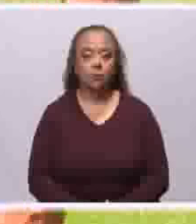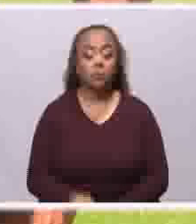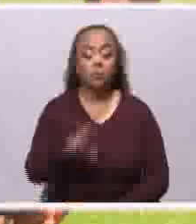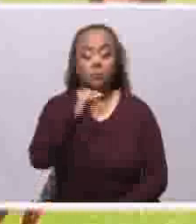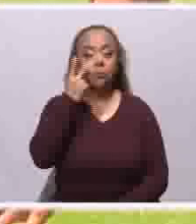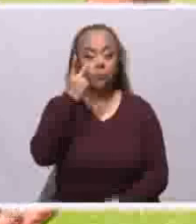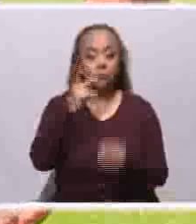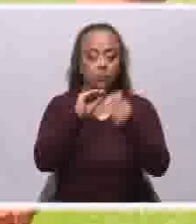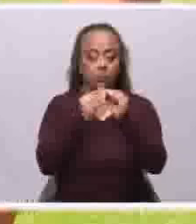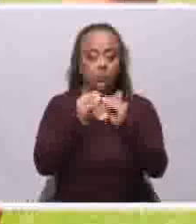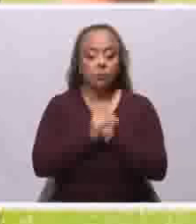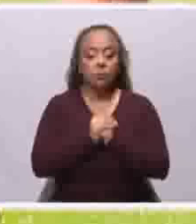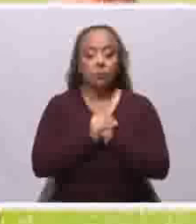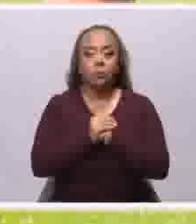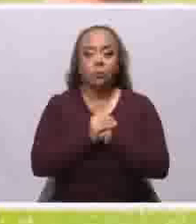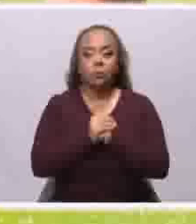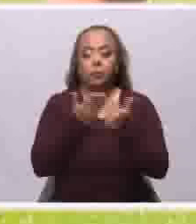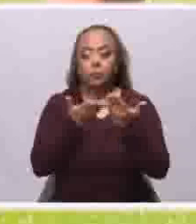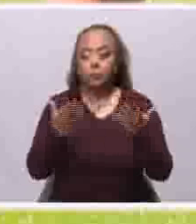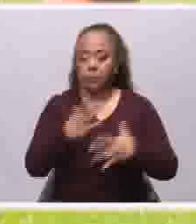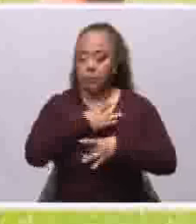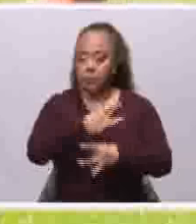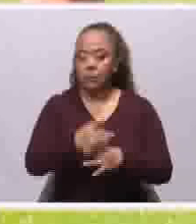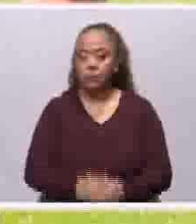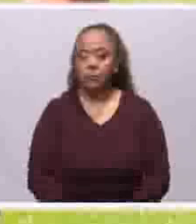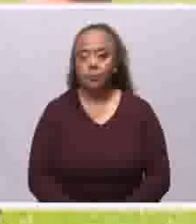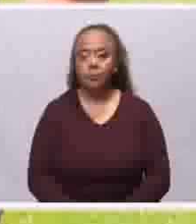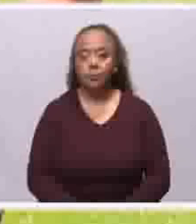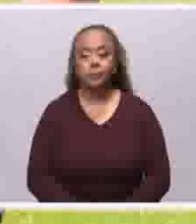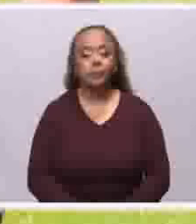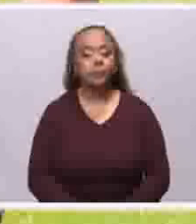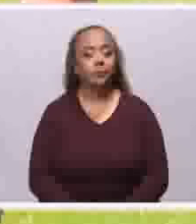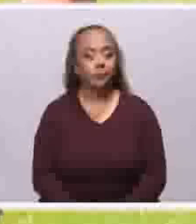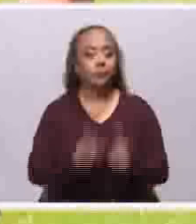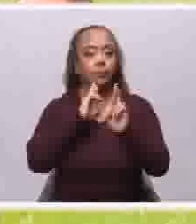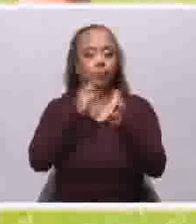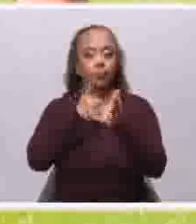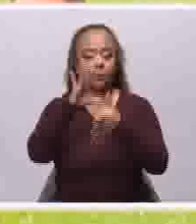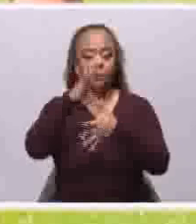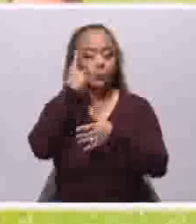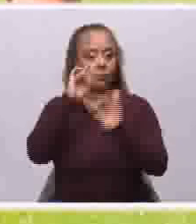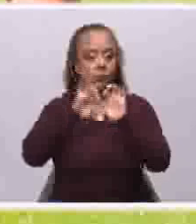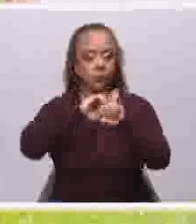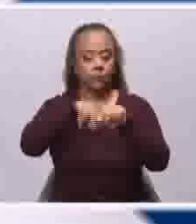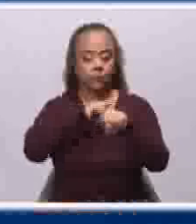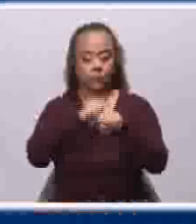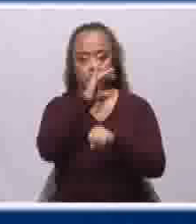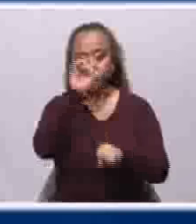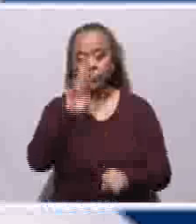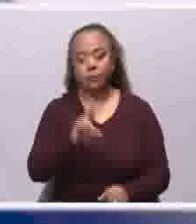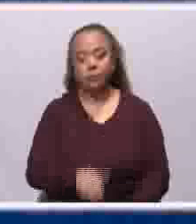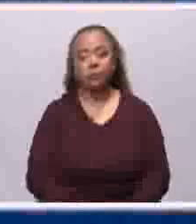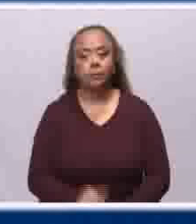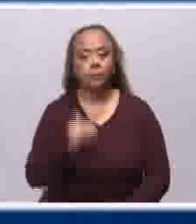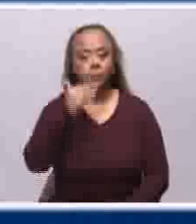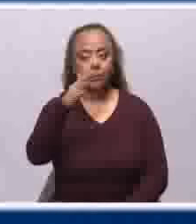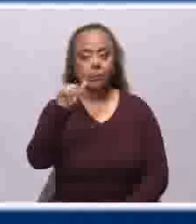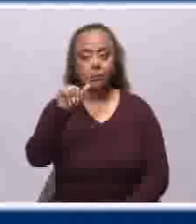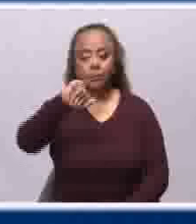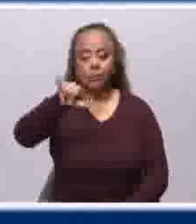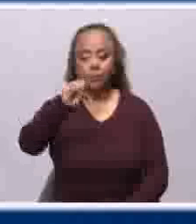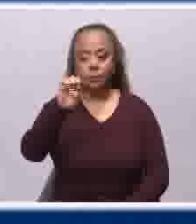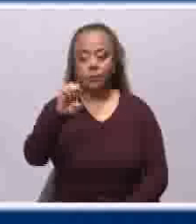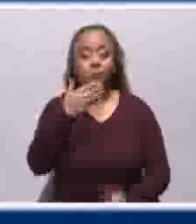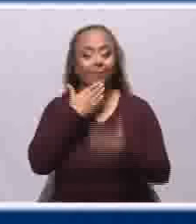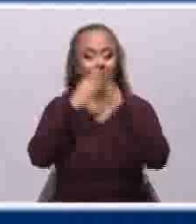números vamos a ver cifras vamos a ver cosas interesantes que ha dejado la Copa América para la selección de Costa Rica adelante mi querido José